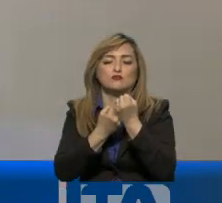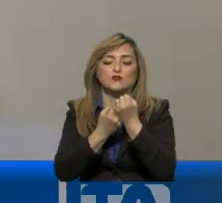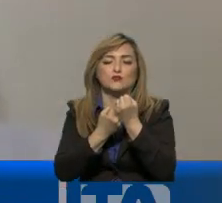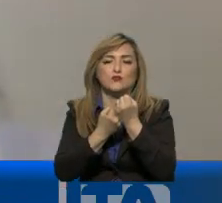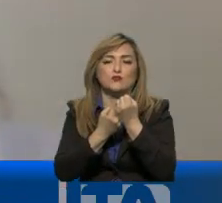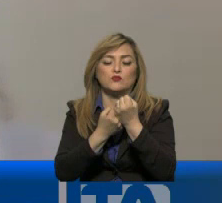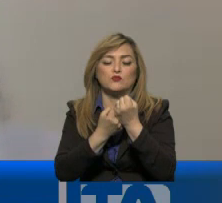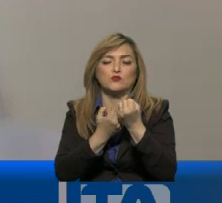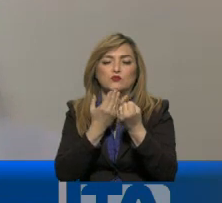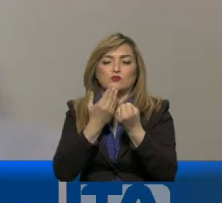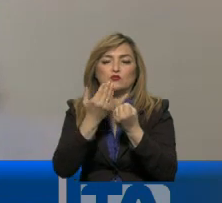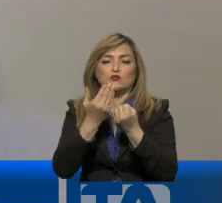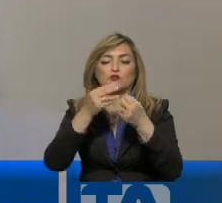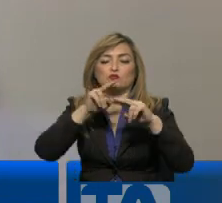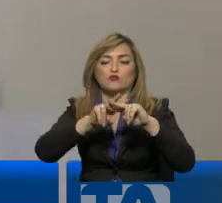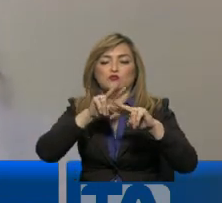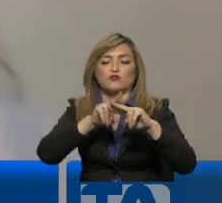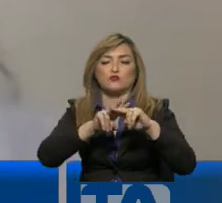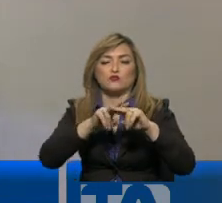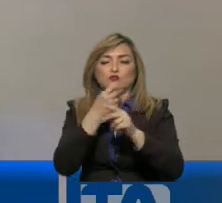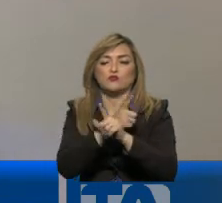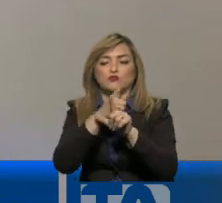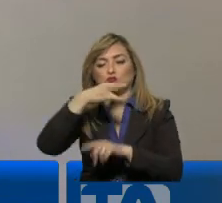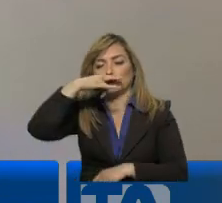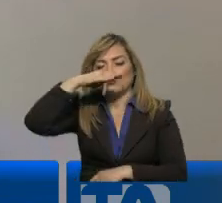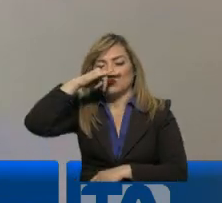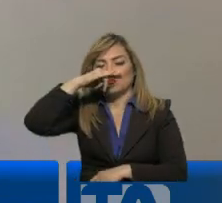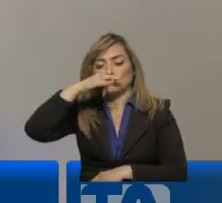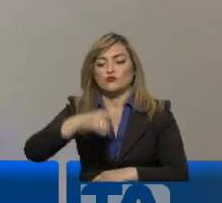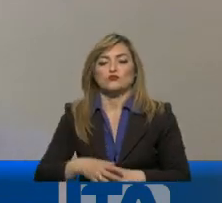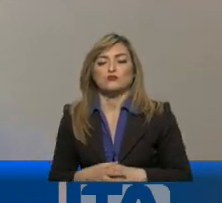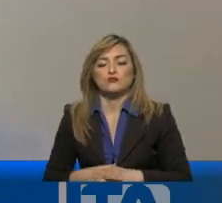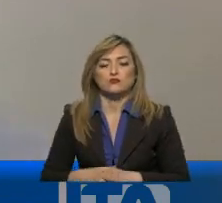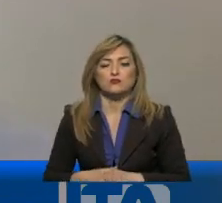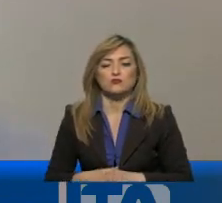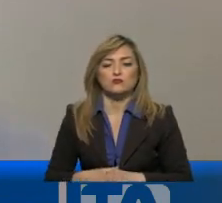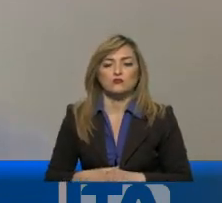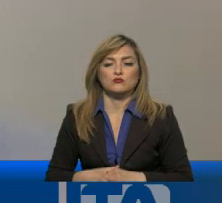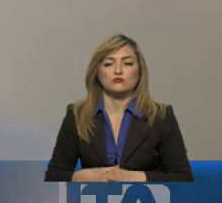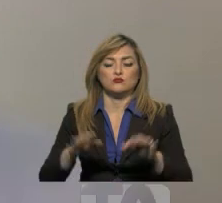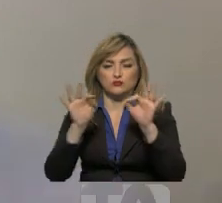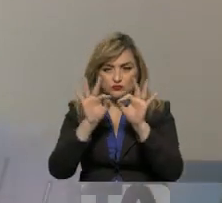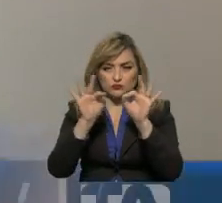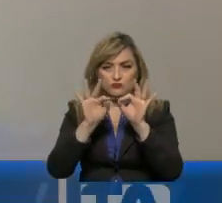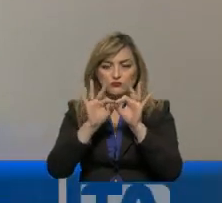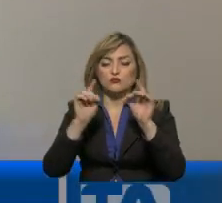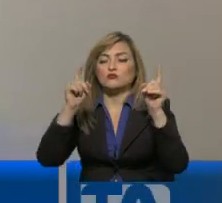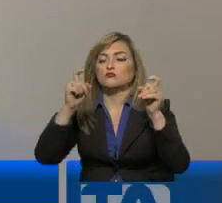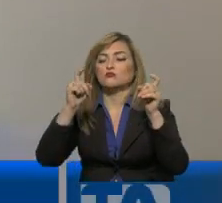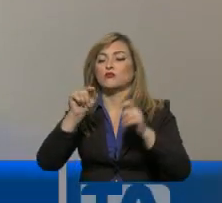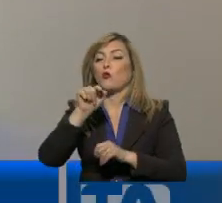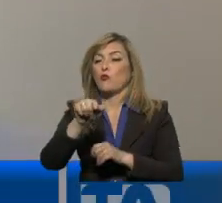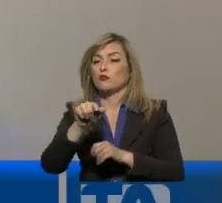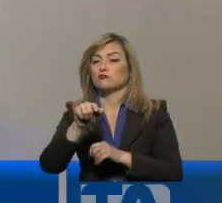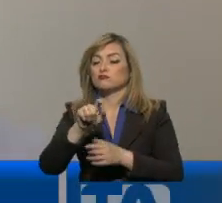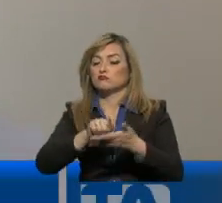Ustedes nos pueden buscar en el hashtag Liberen a los Niños. En ese hashtag en Facebook, por ejemplo, les va a aparecer la campaña para que ustedes